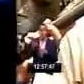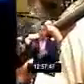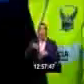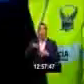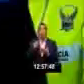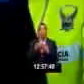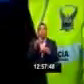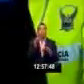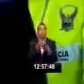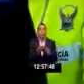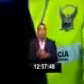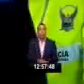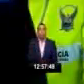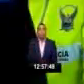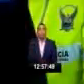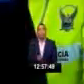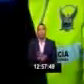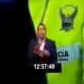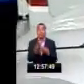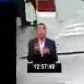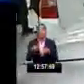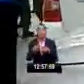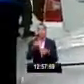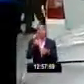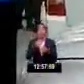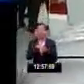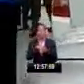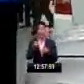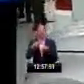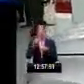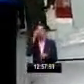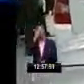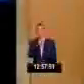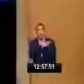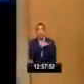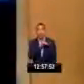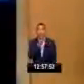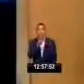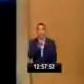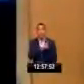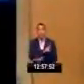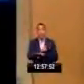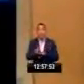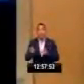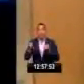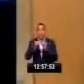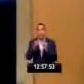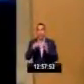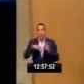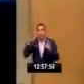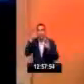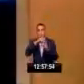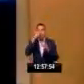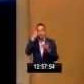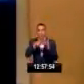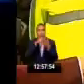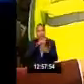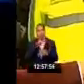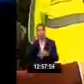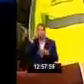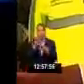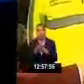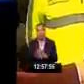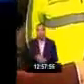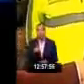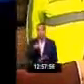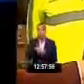avalizó la detención. La orden de detención fue emitida dentro del estado de excepción y cuatro dirigentes más estarían siendo buscados para detenerlos.